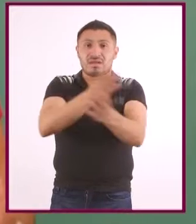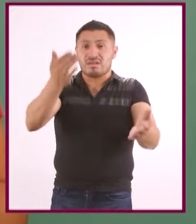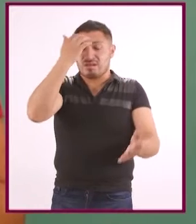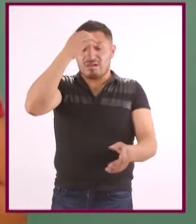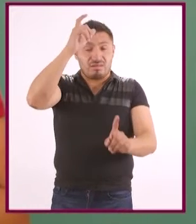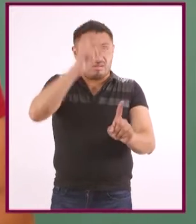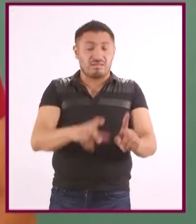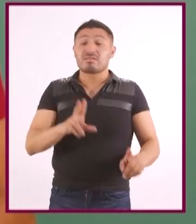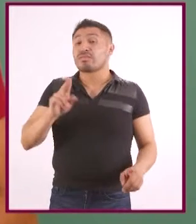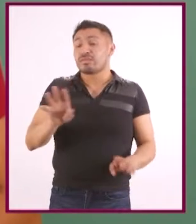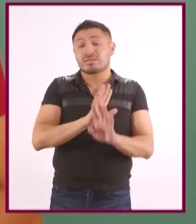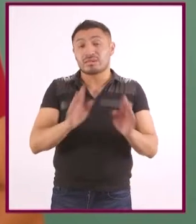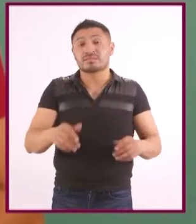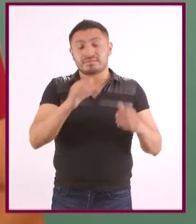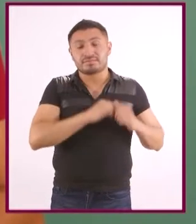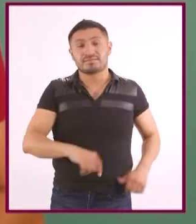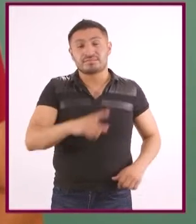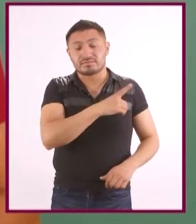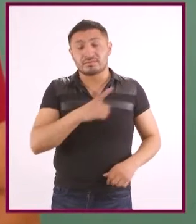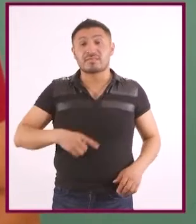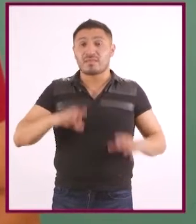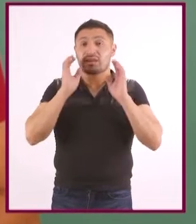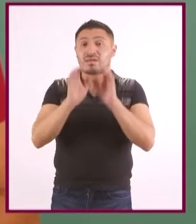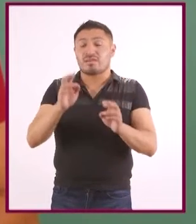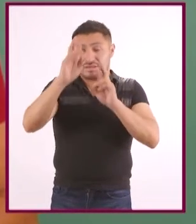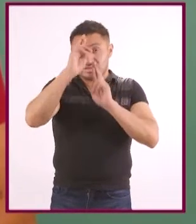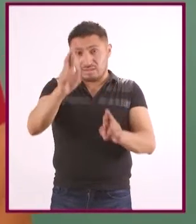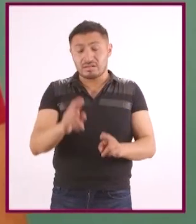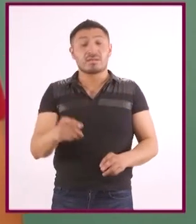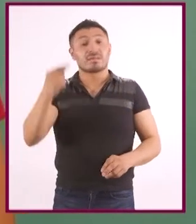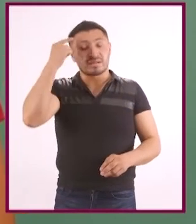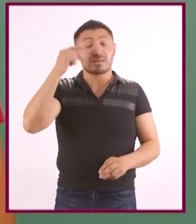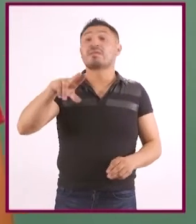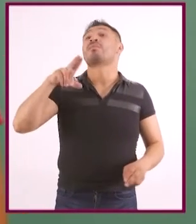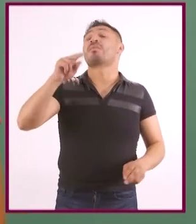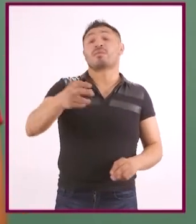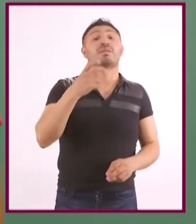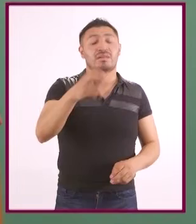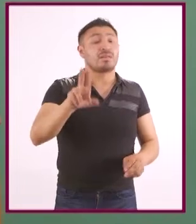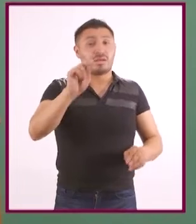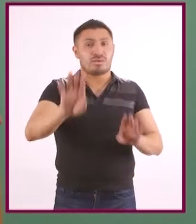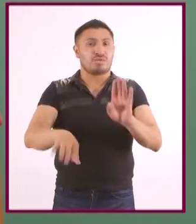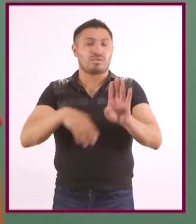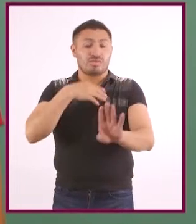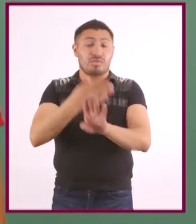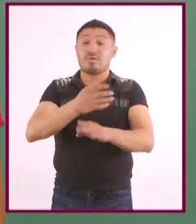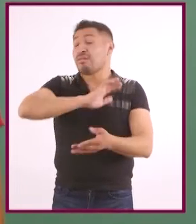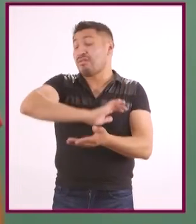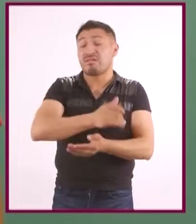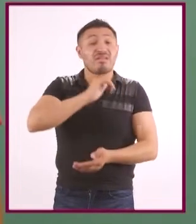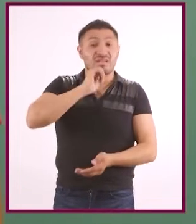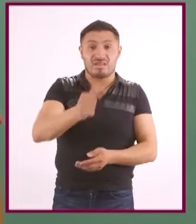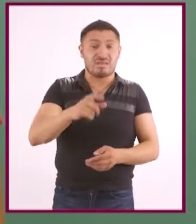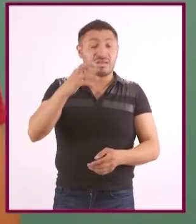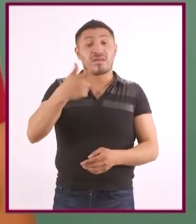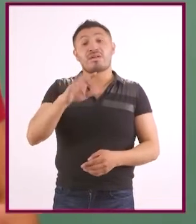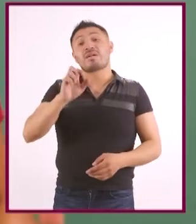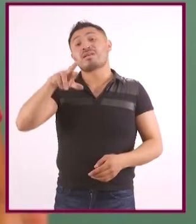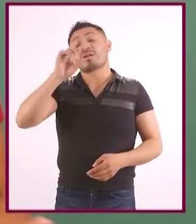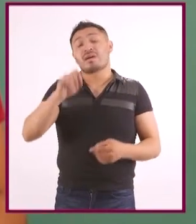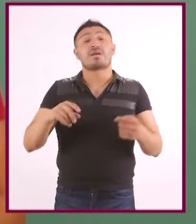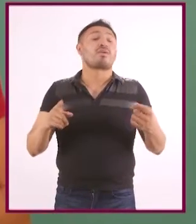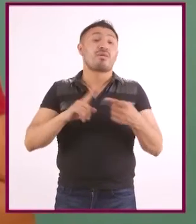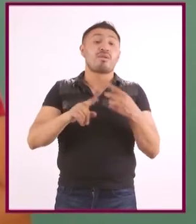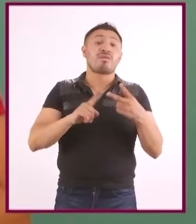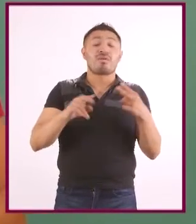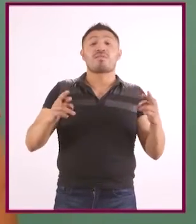deben ser muy cuidadosas de que el ejercicio de la objeción de conciencia no se preste a actos discriminatorios por motivos de género, de